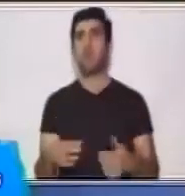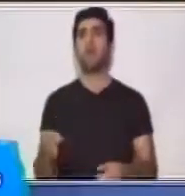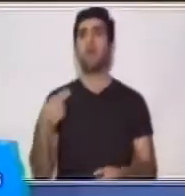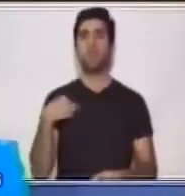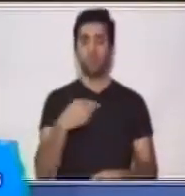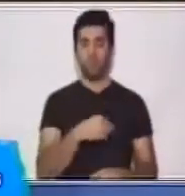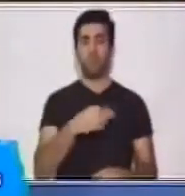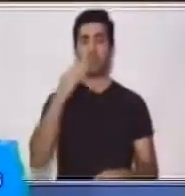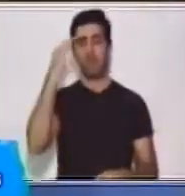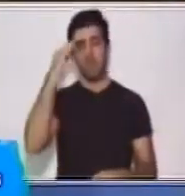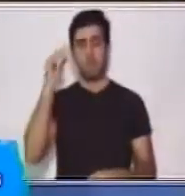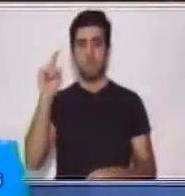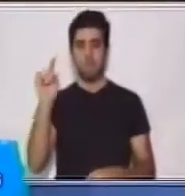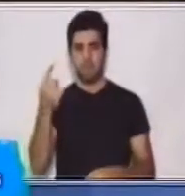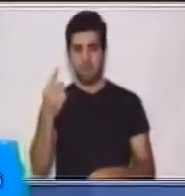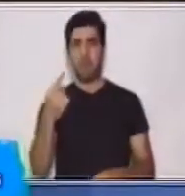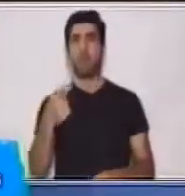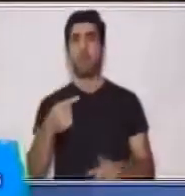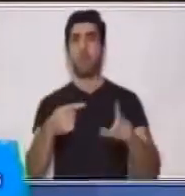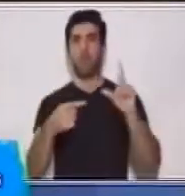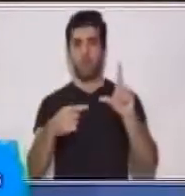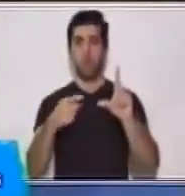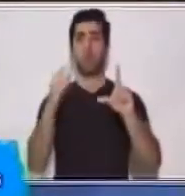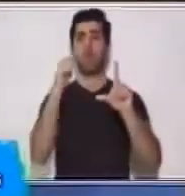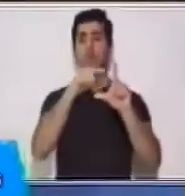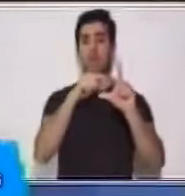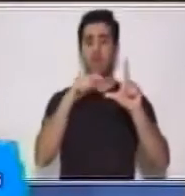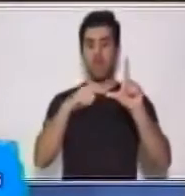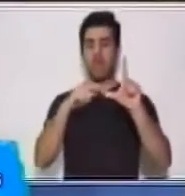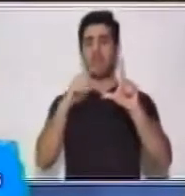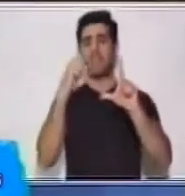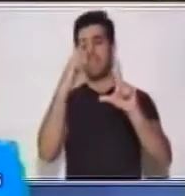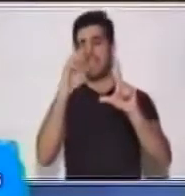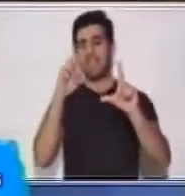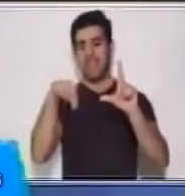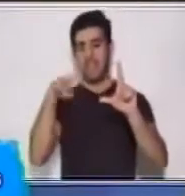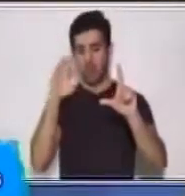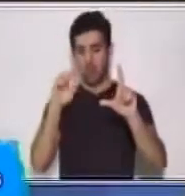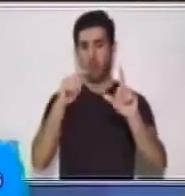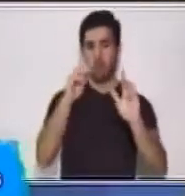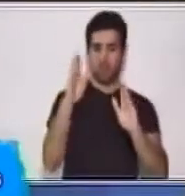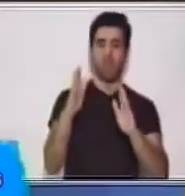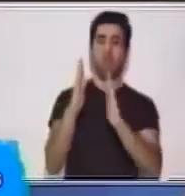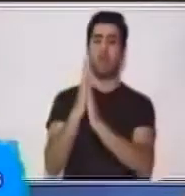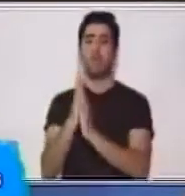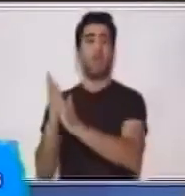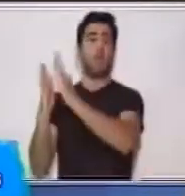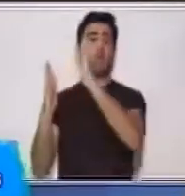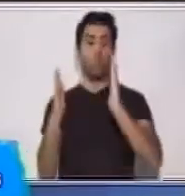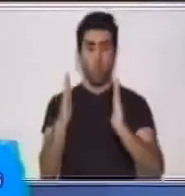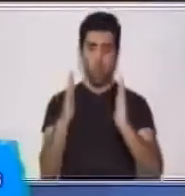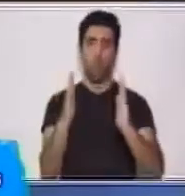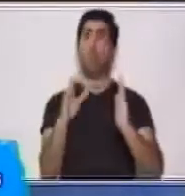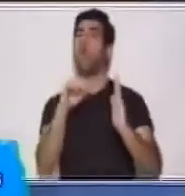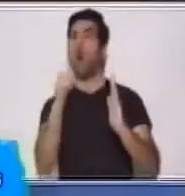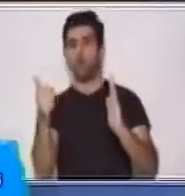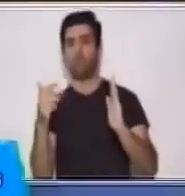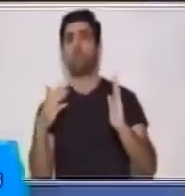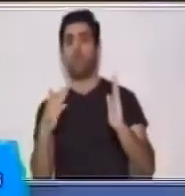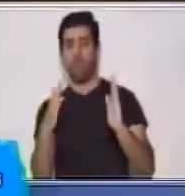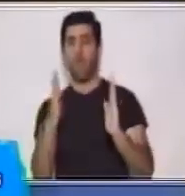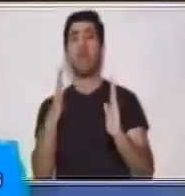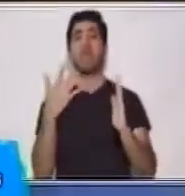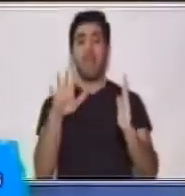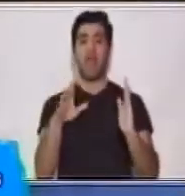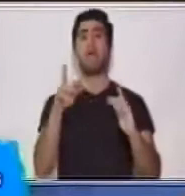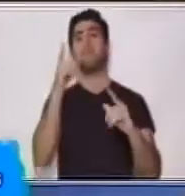a relacionar primero su lado o su cateto opuesto y lo dividimos con la hipotenusa. Ahora ya